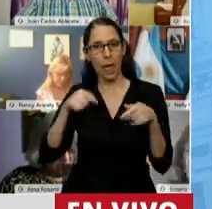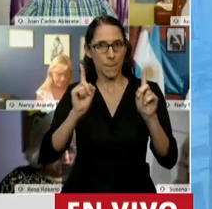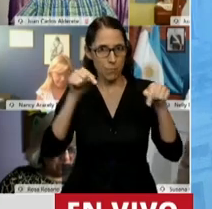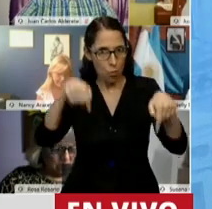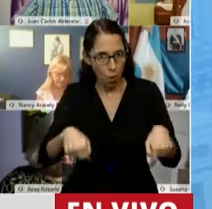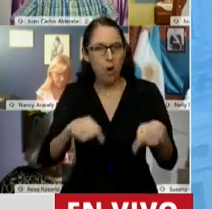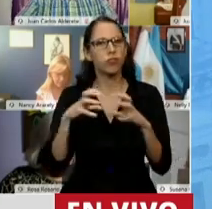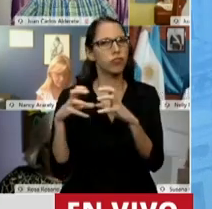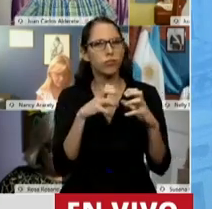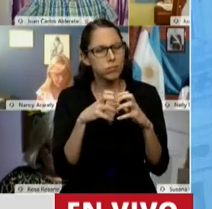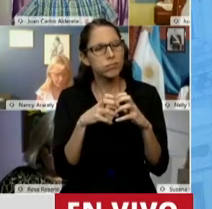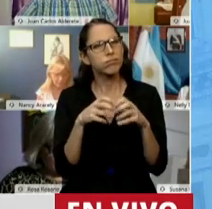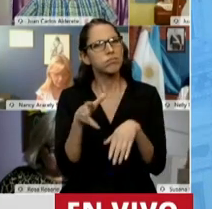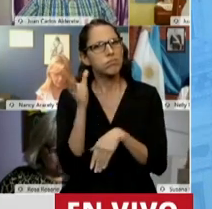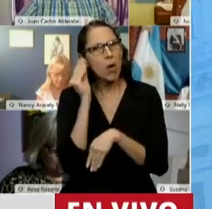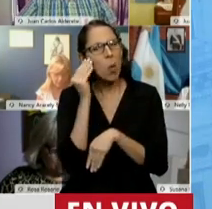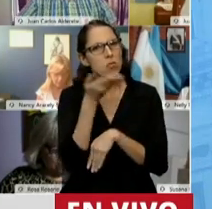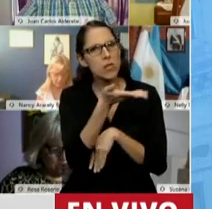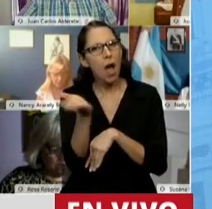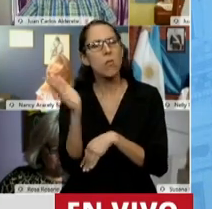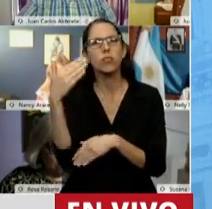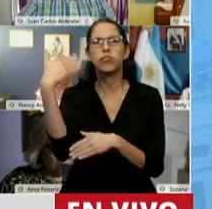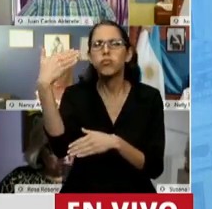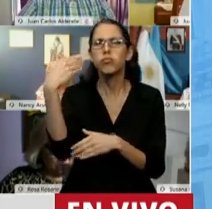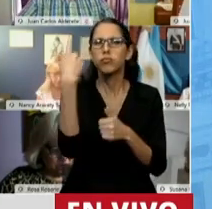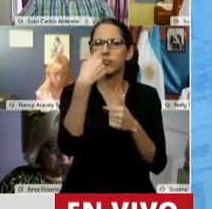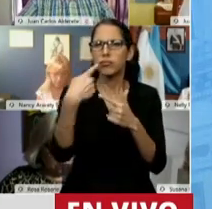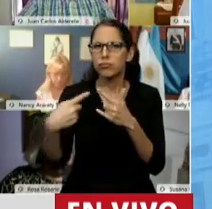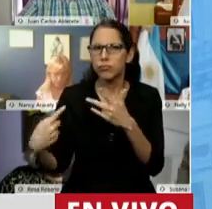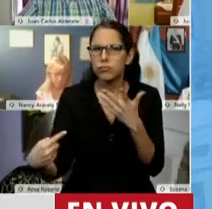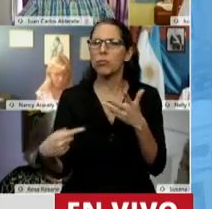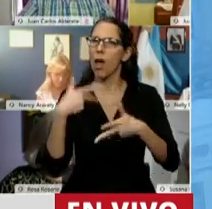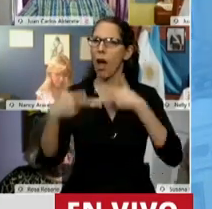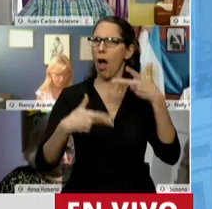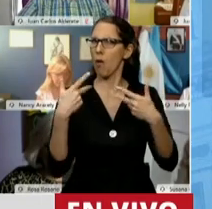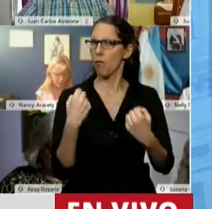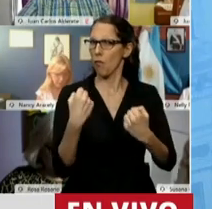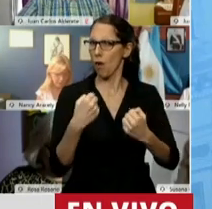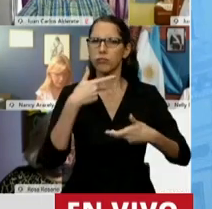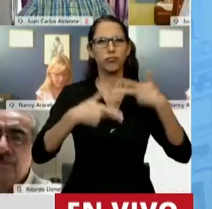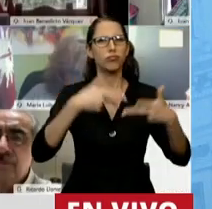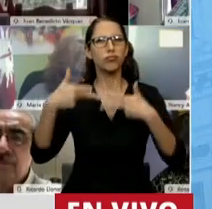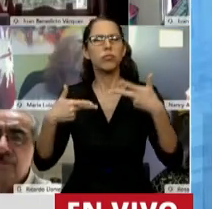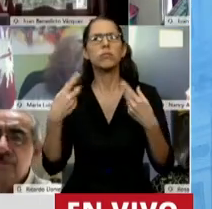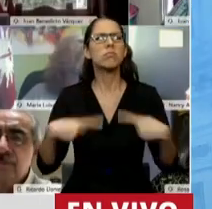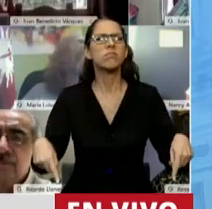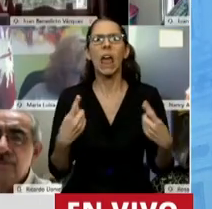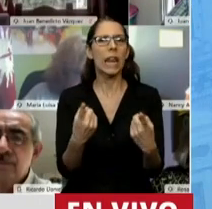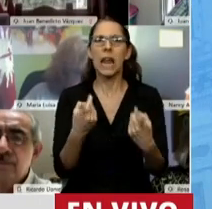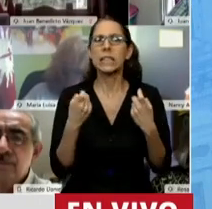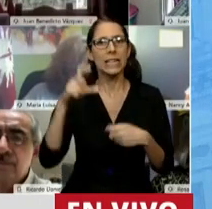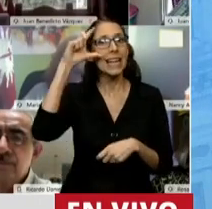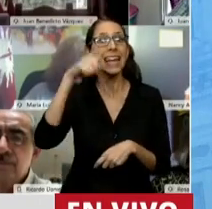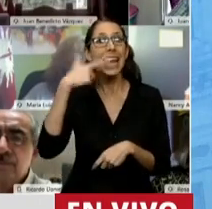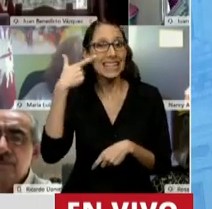sesión, escuchamos hablar muy profusamente acerca de la necesidad de la ESI, de la